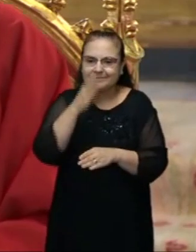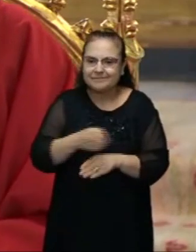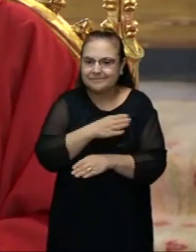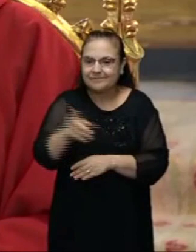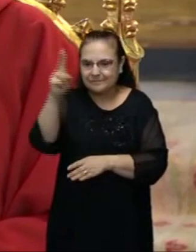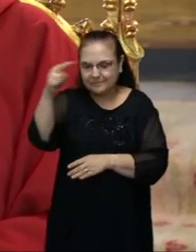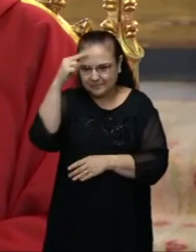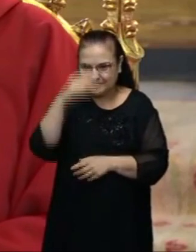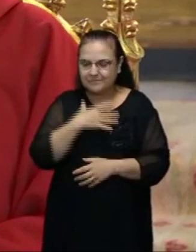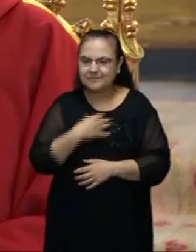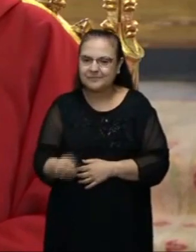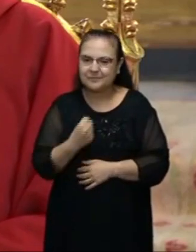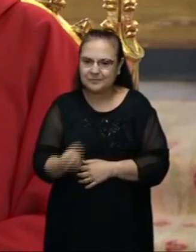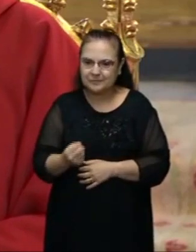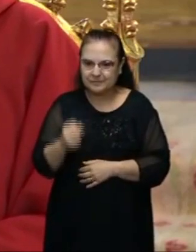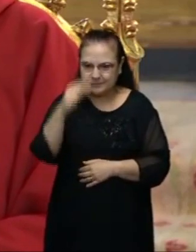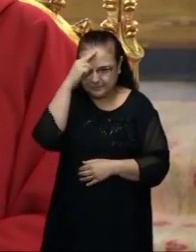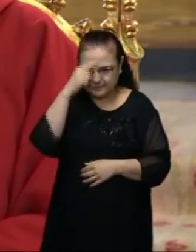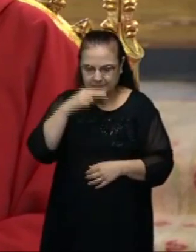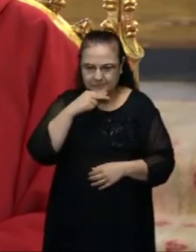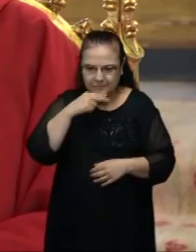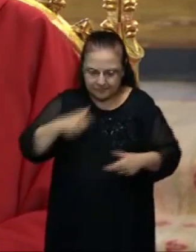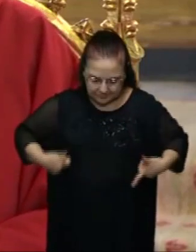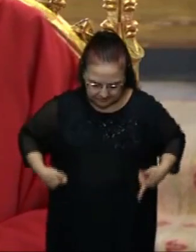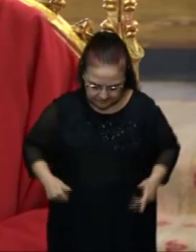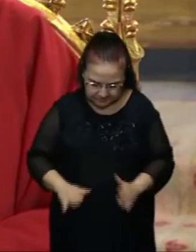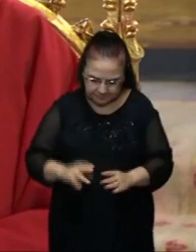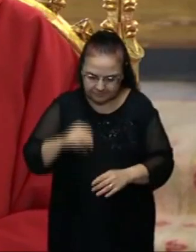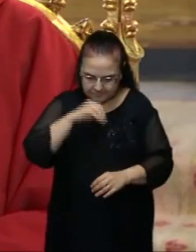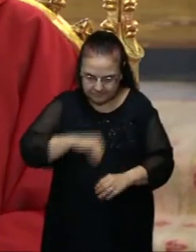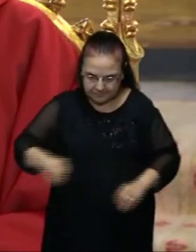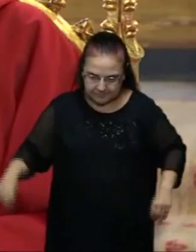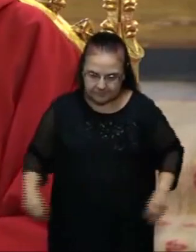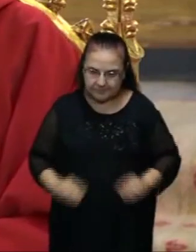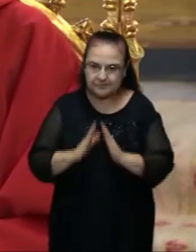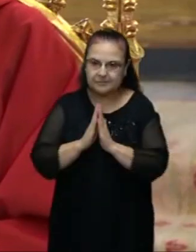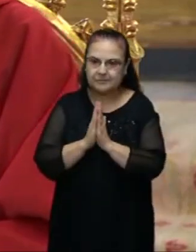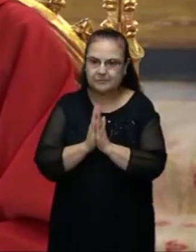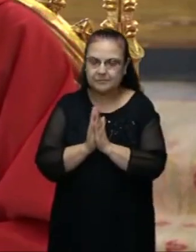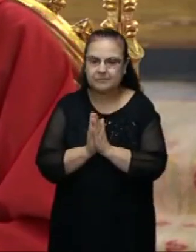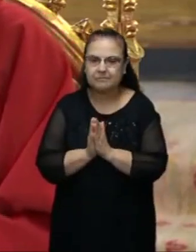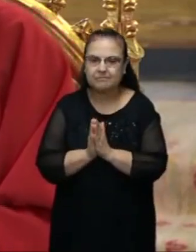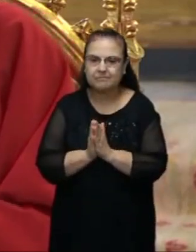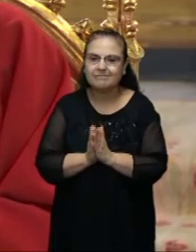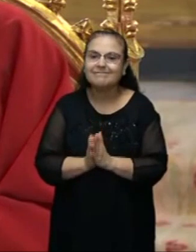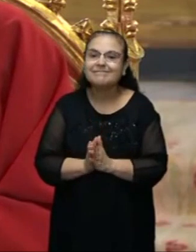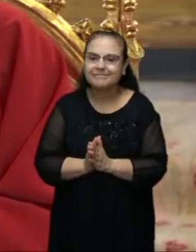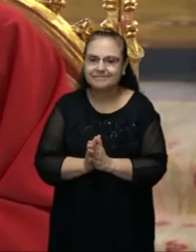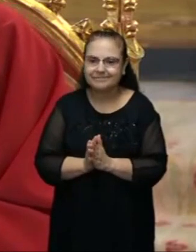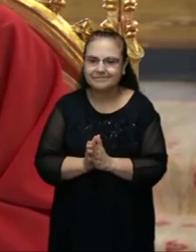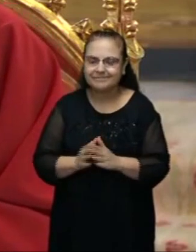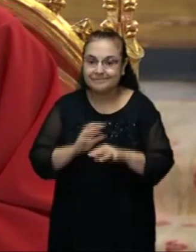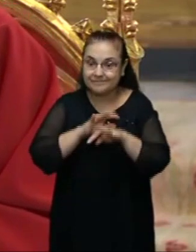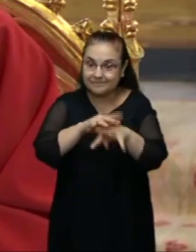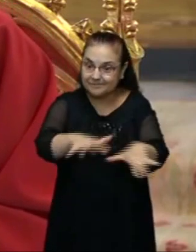de Dios Todopoderoso, Padre, Hijo y Espíritu Santo,